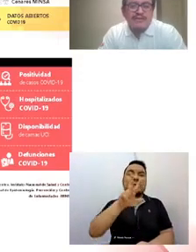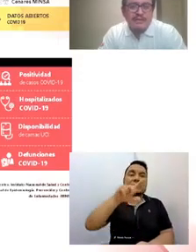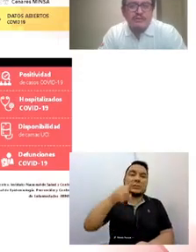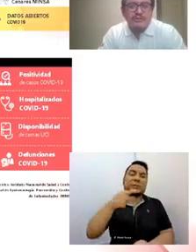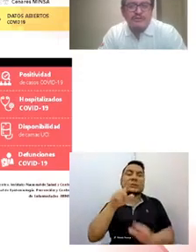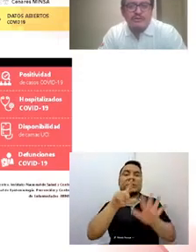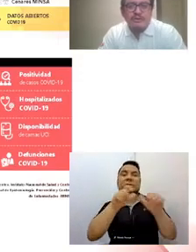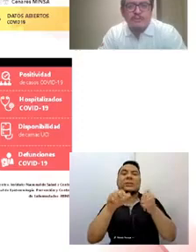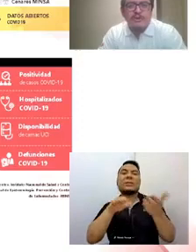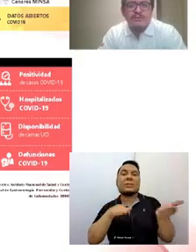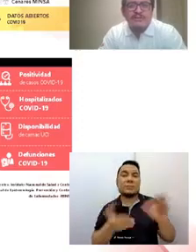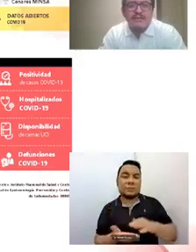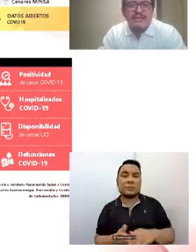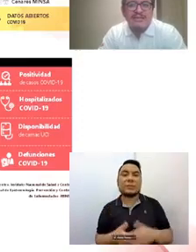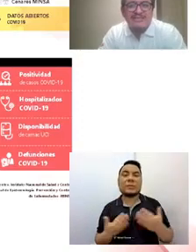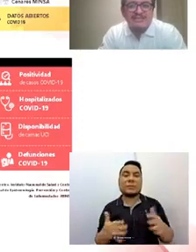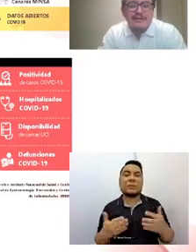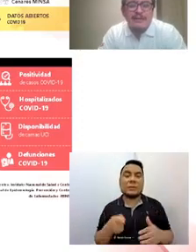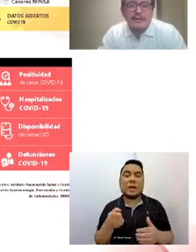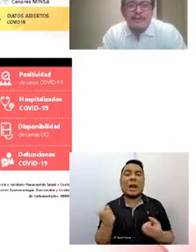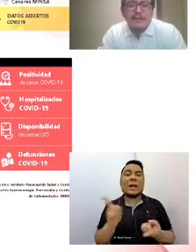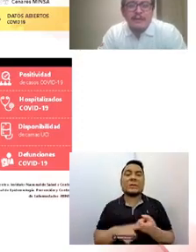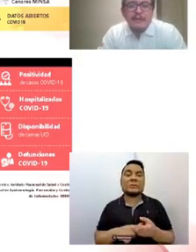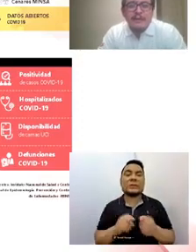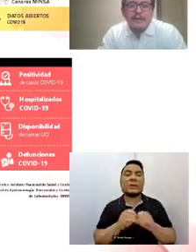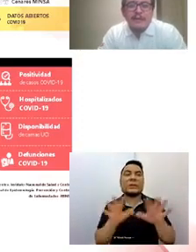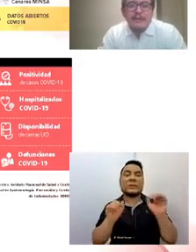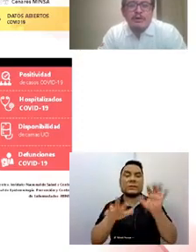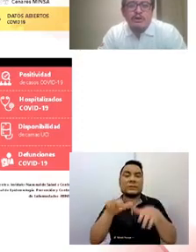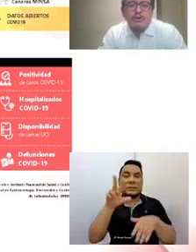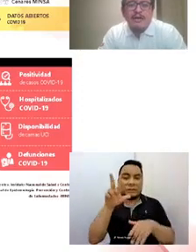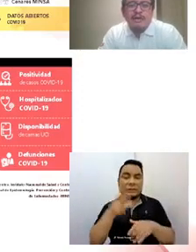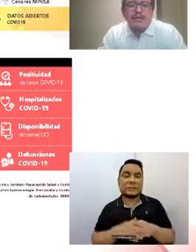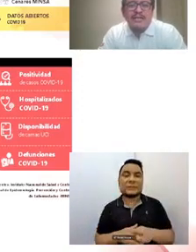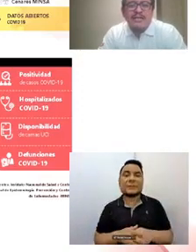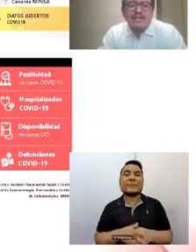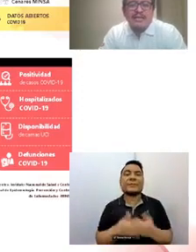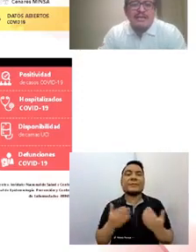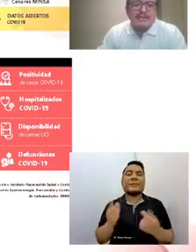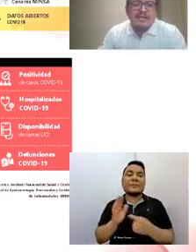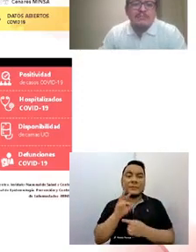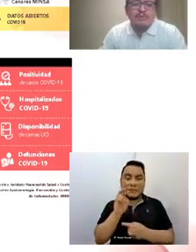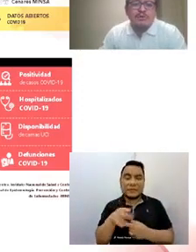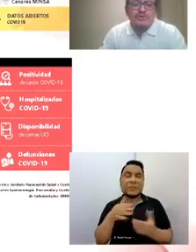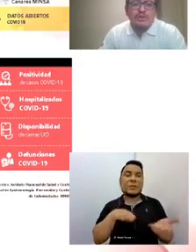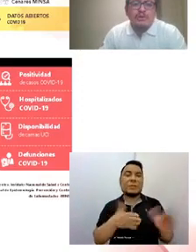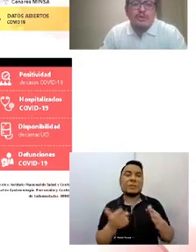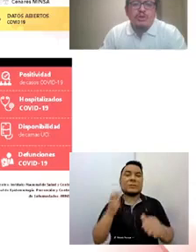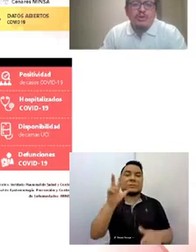43.700 fallecidos. Esto, repito, es hasta el día 13, lo que nos marca una letalidad de